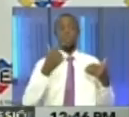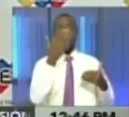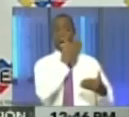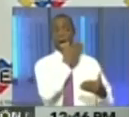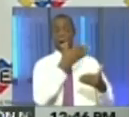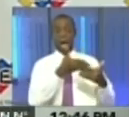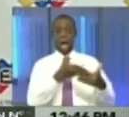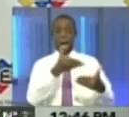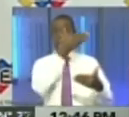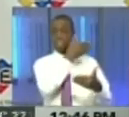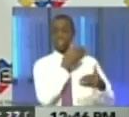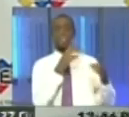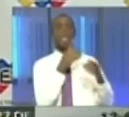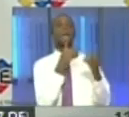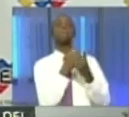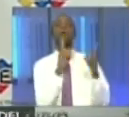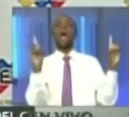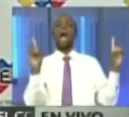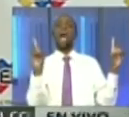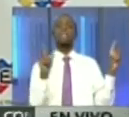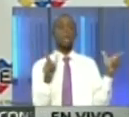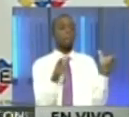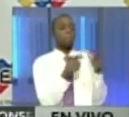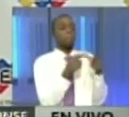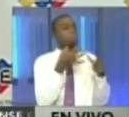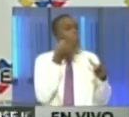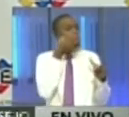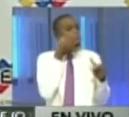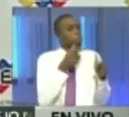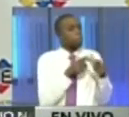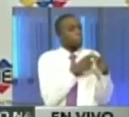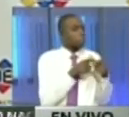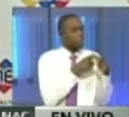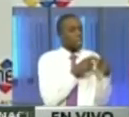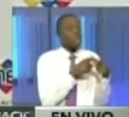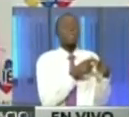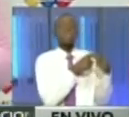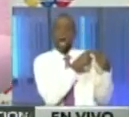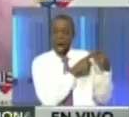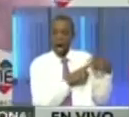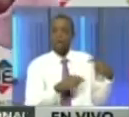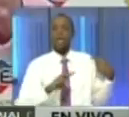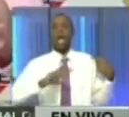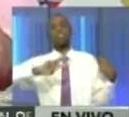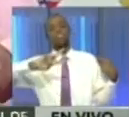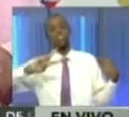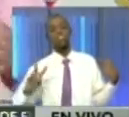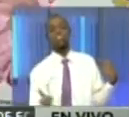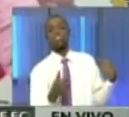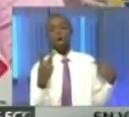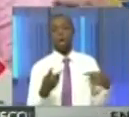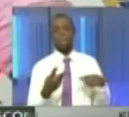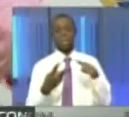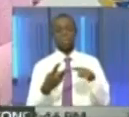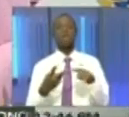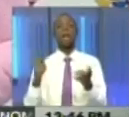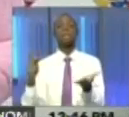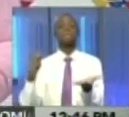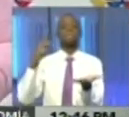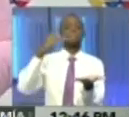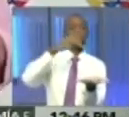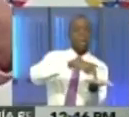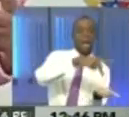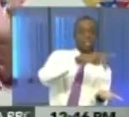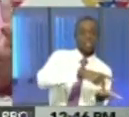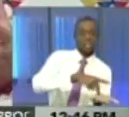democracia representativa a una doble adjetivada, como hemos dicho en otras oportunidades, participativa y